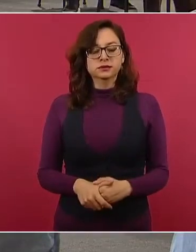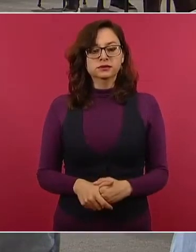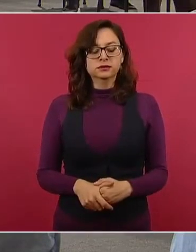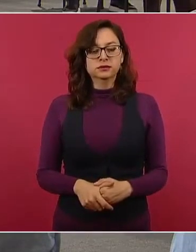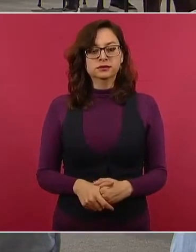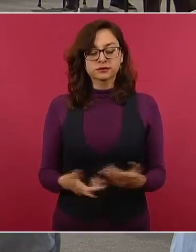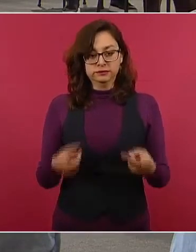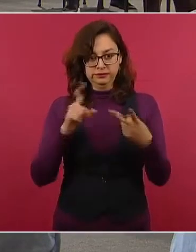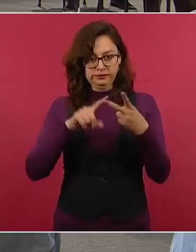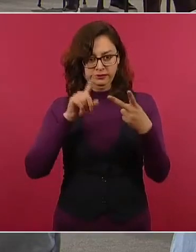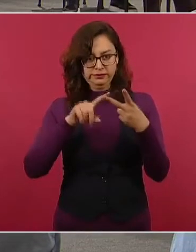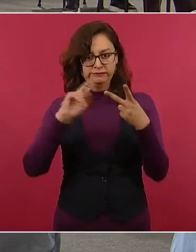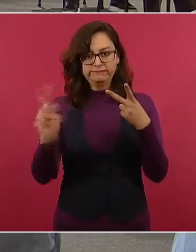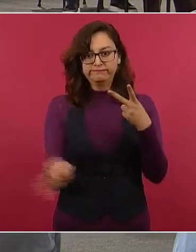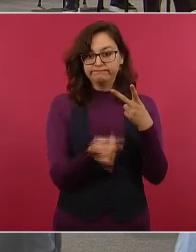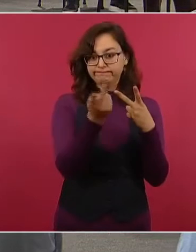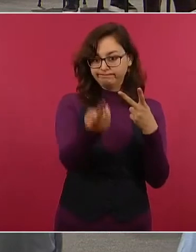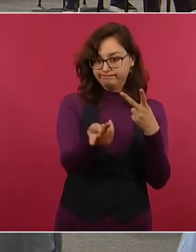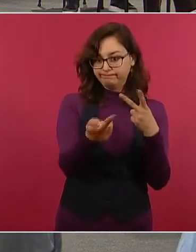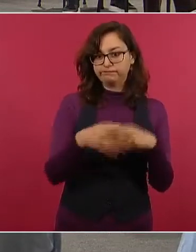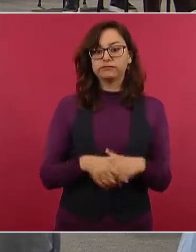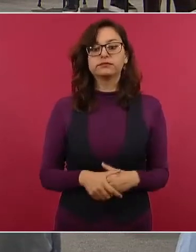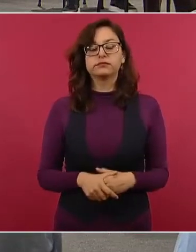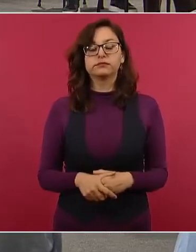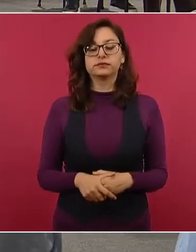En una segunda pregunta, señor presidente,